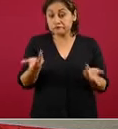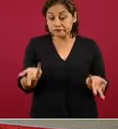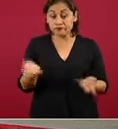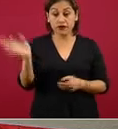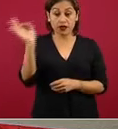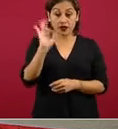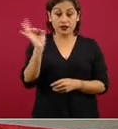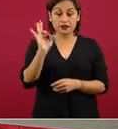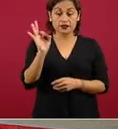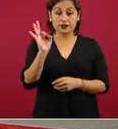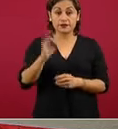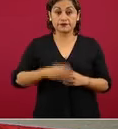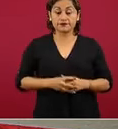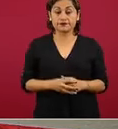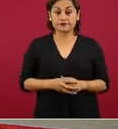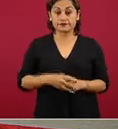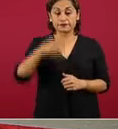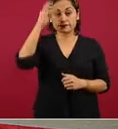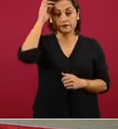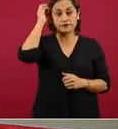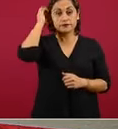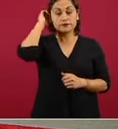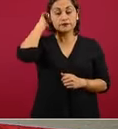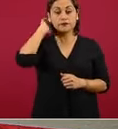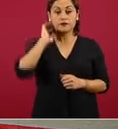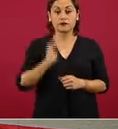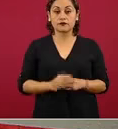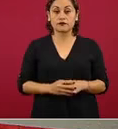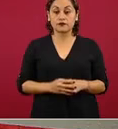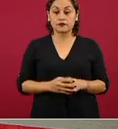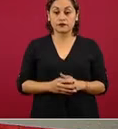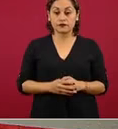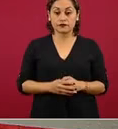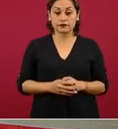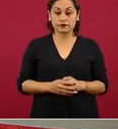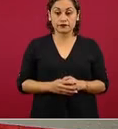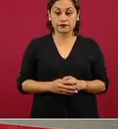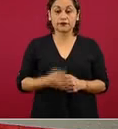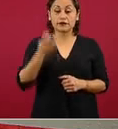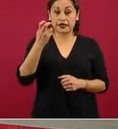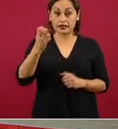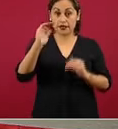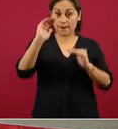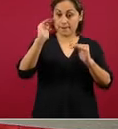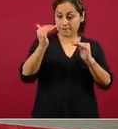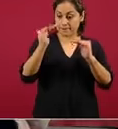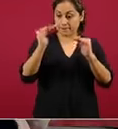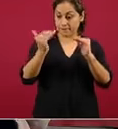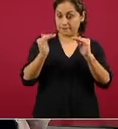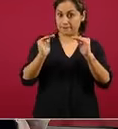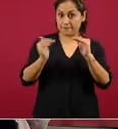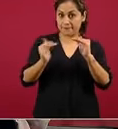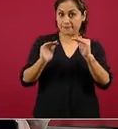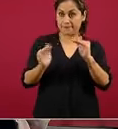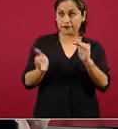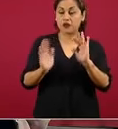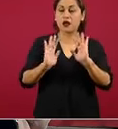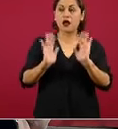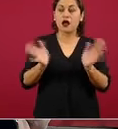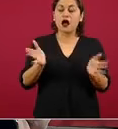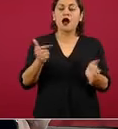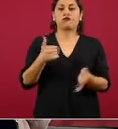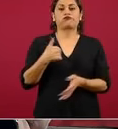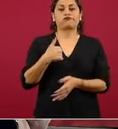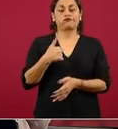forma este decremento, esta proporción que también está bajando, son datos que nos hacen pensar que